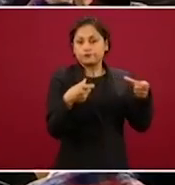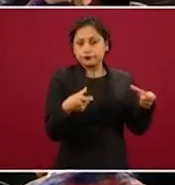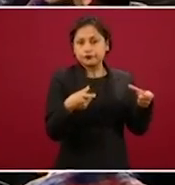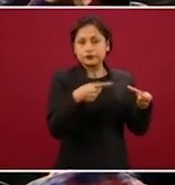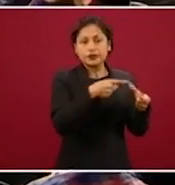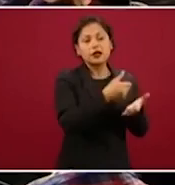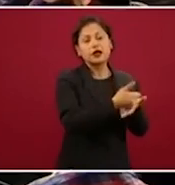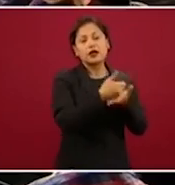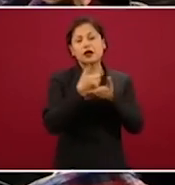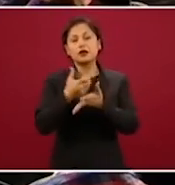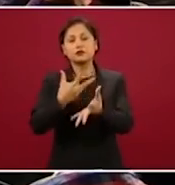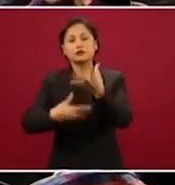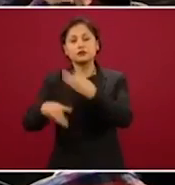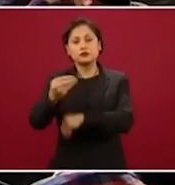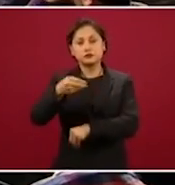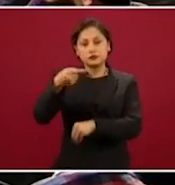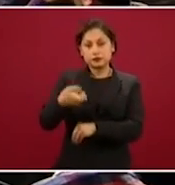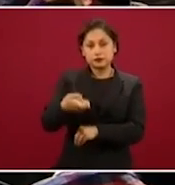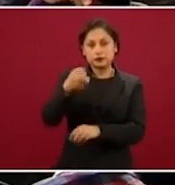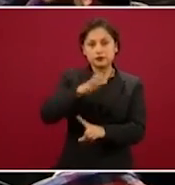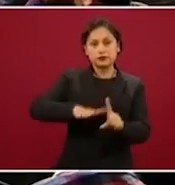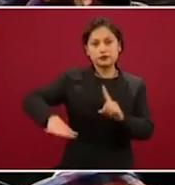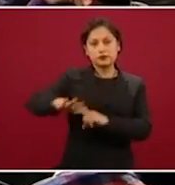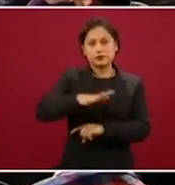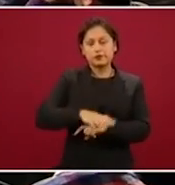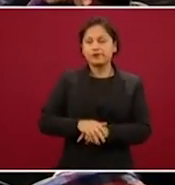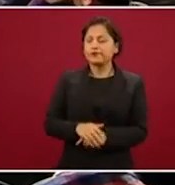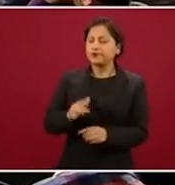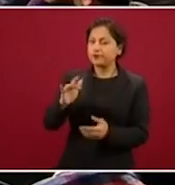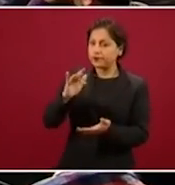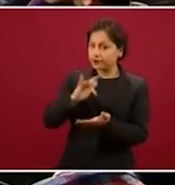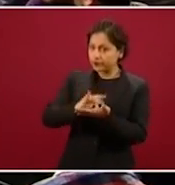local. Muchas gracias. Entonces, sí hay un programa